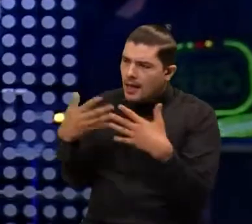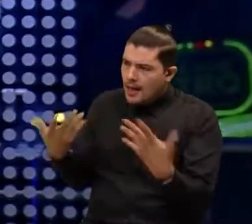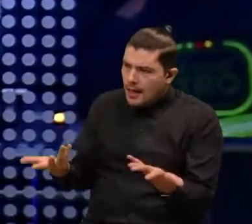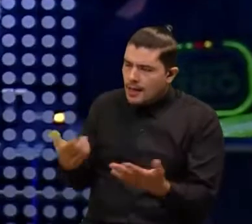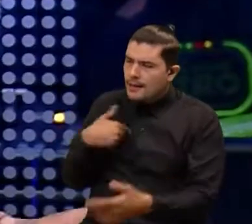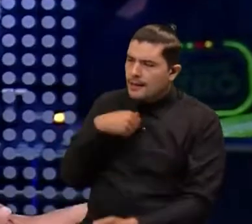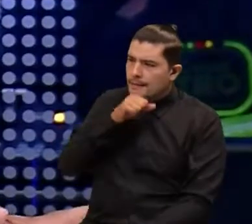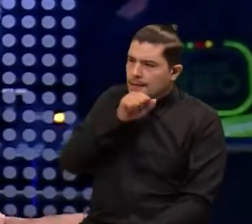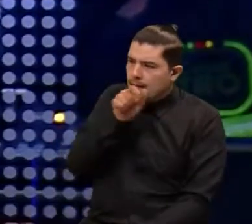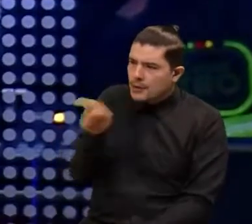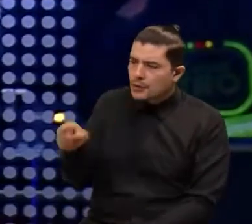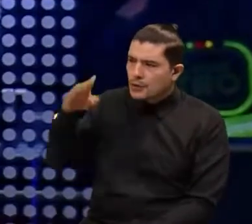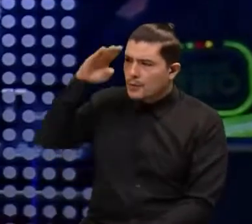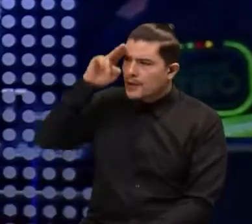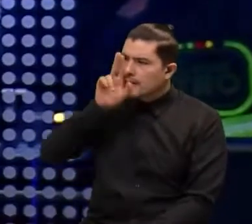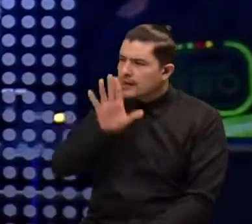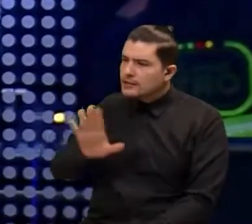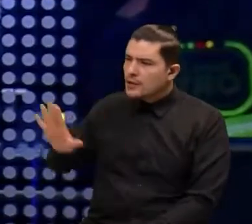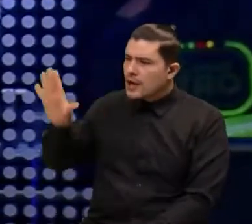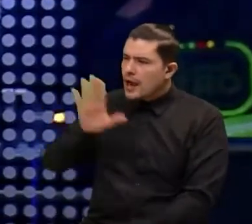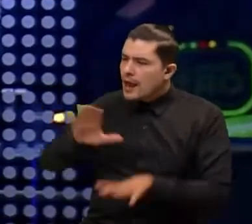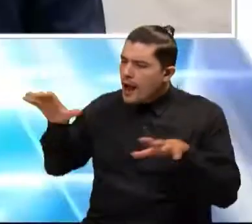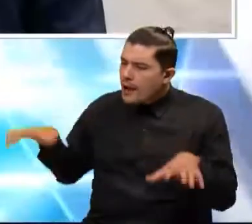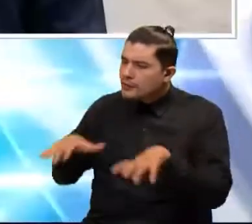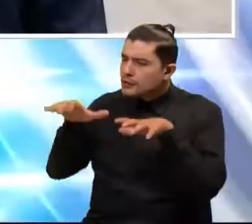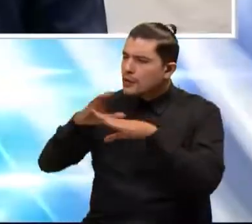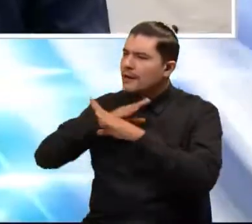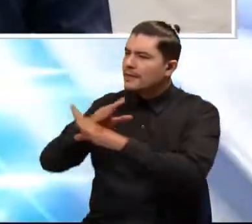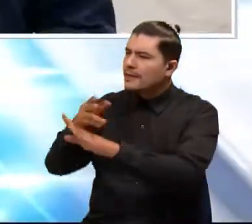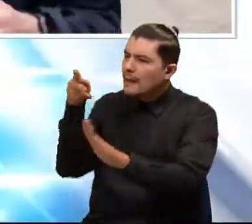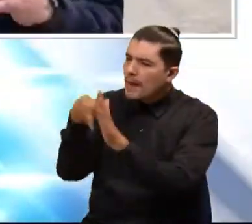Metropolitana de Cúcuta frente a esta situación?